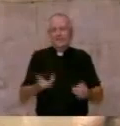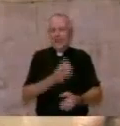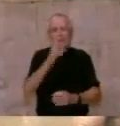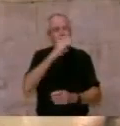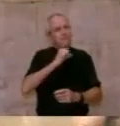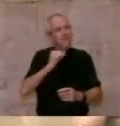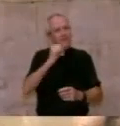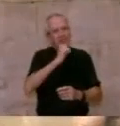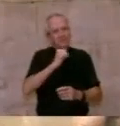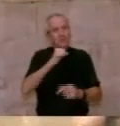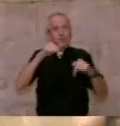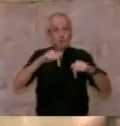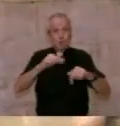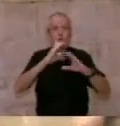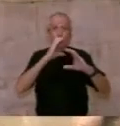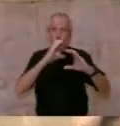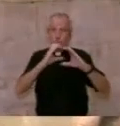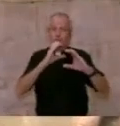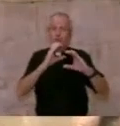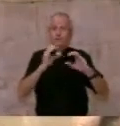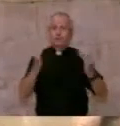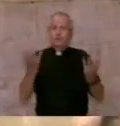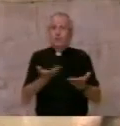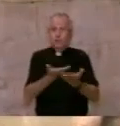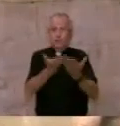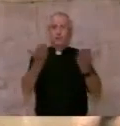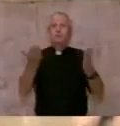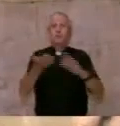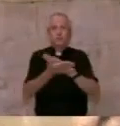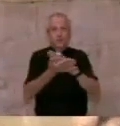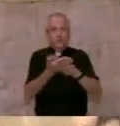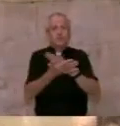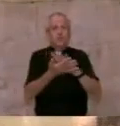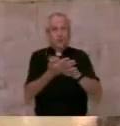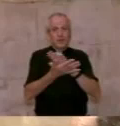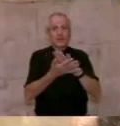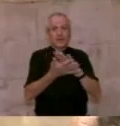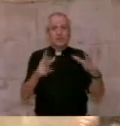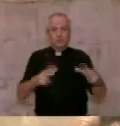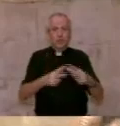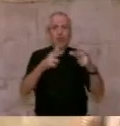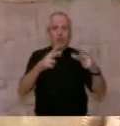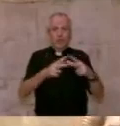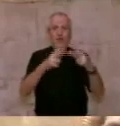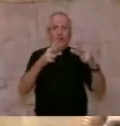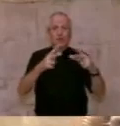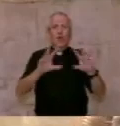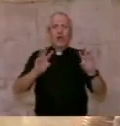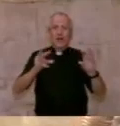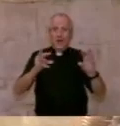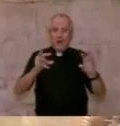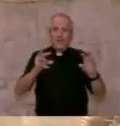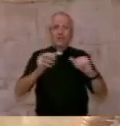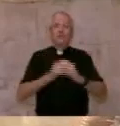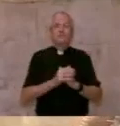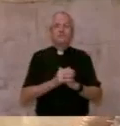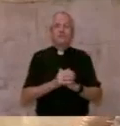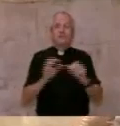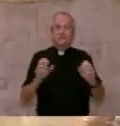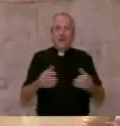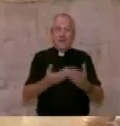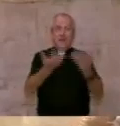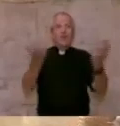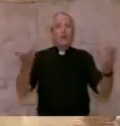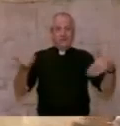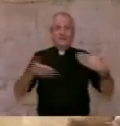extraordinario y hoy lo comunicamos incluso con los medios de comunicación social, con la radio que se hace eco de